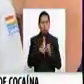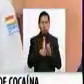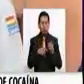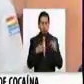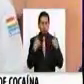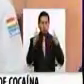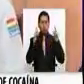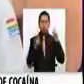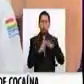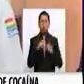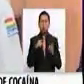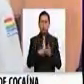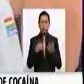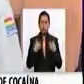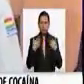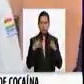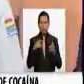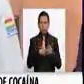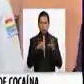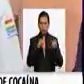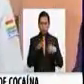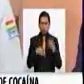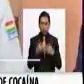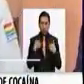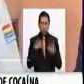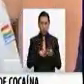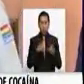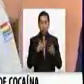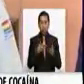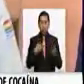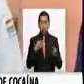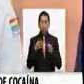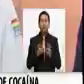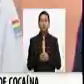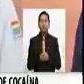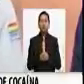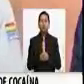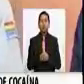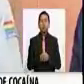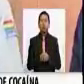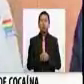con este objetivo con secuestro de la cantidad que hemos indicado